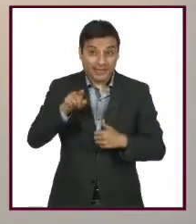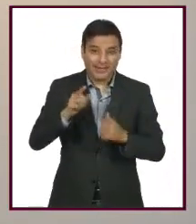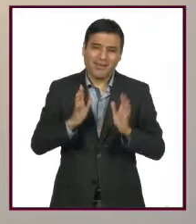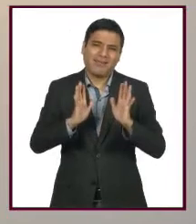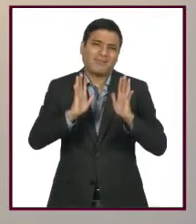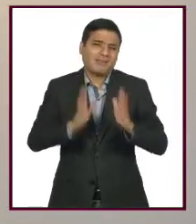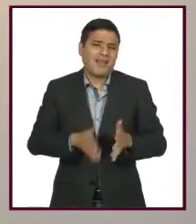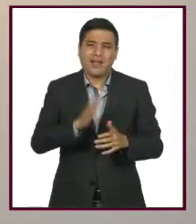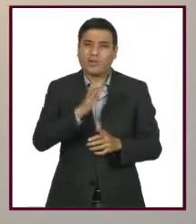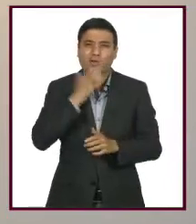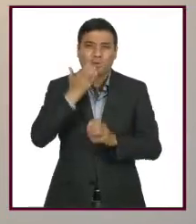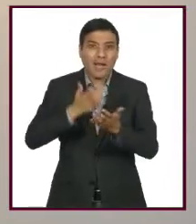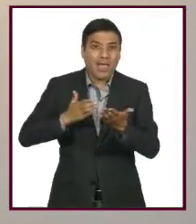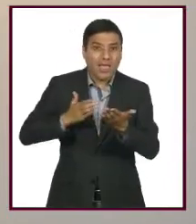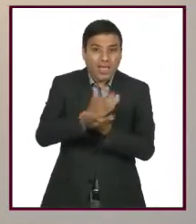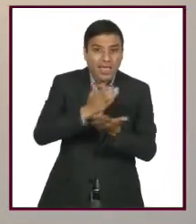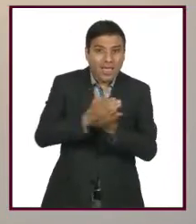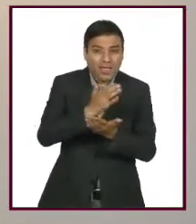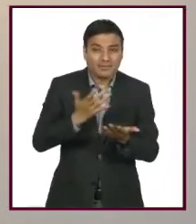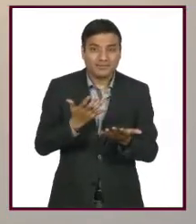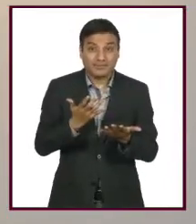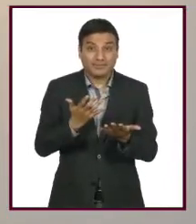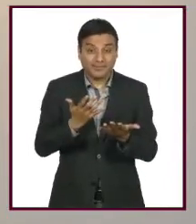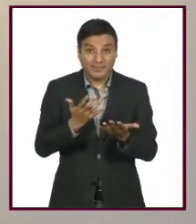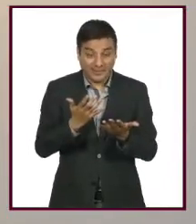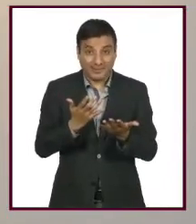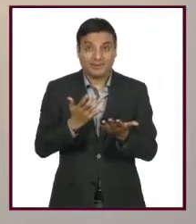el desarrollo cerebral a esta edad, que tienden a ser